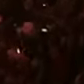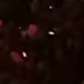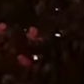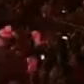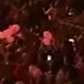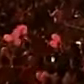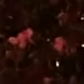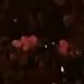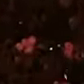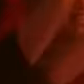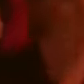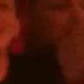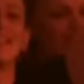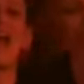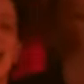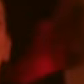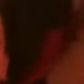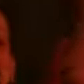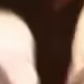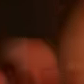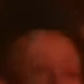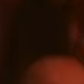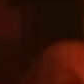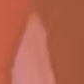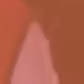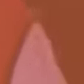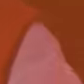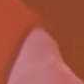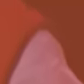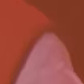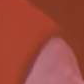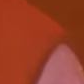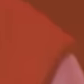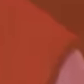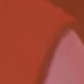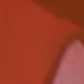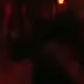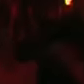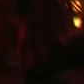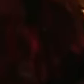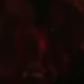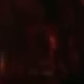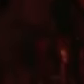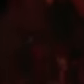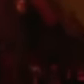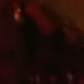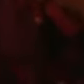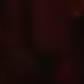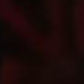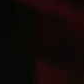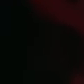Hacerte disfrutar para ti, que ha llegado el carnaval y vienen